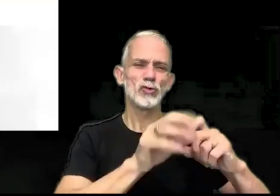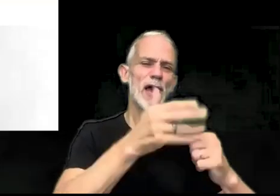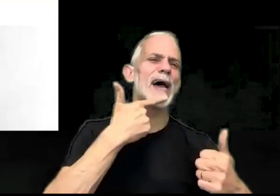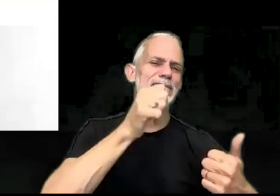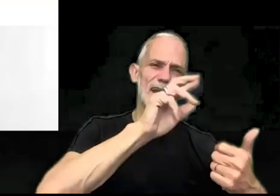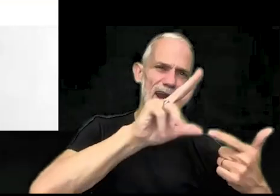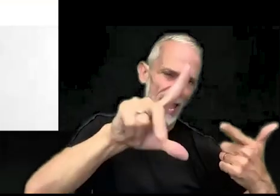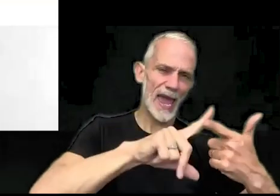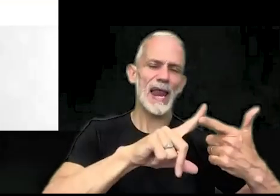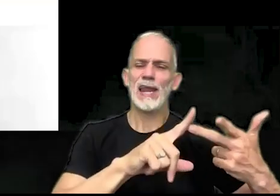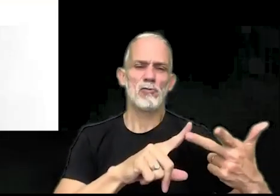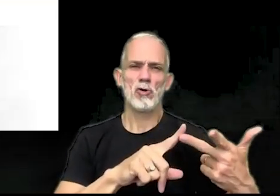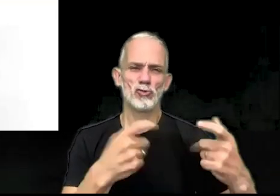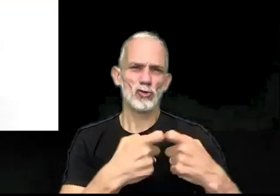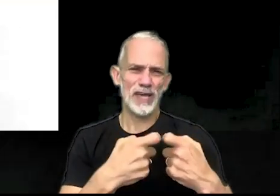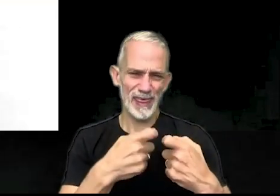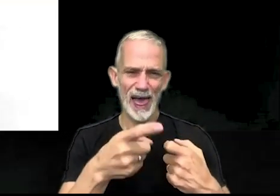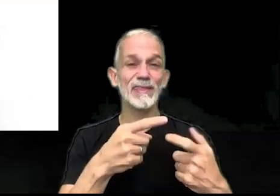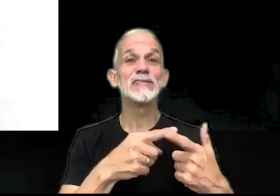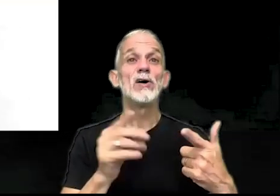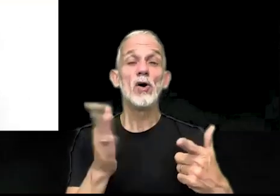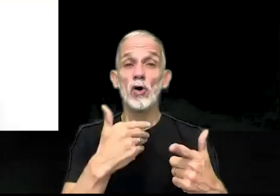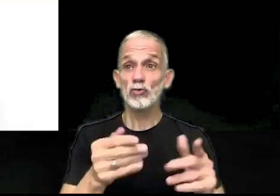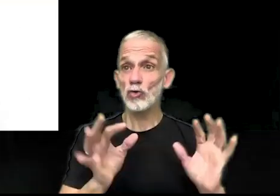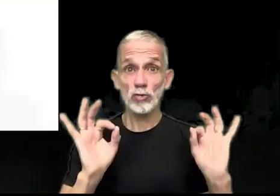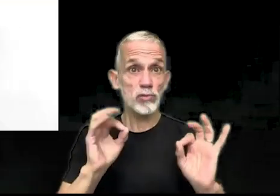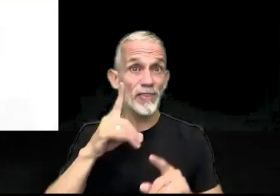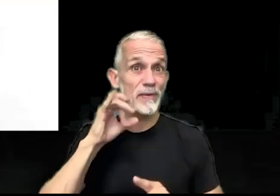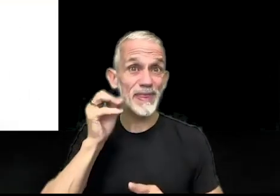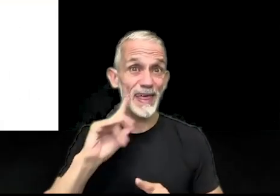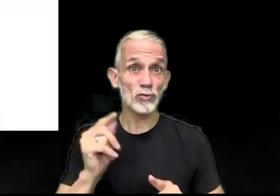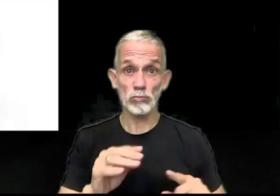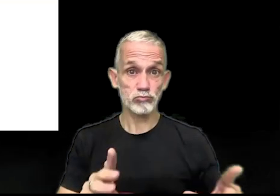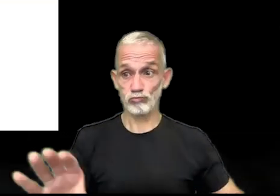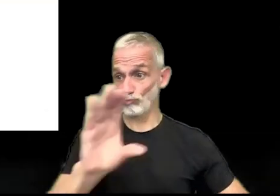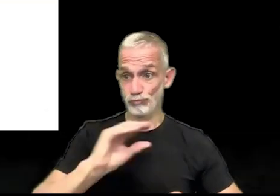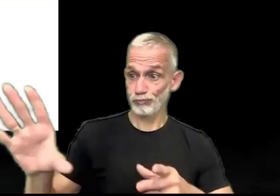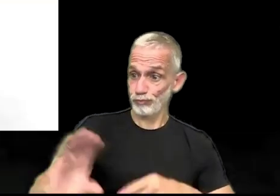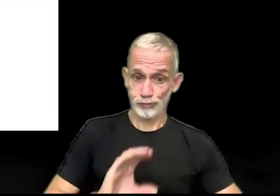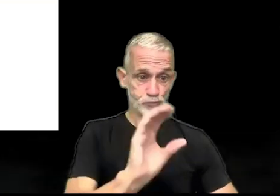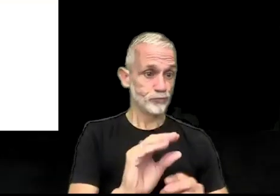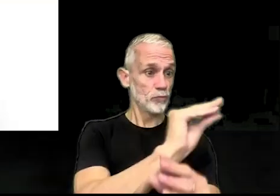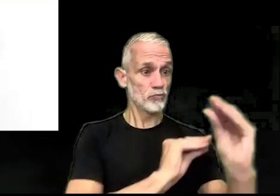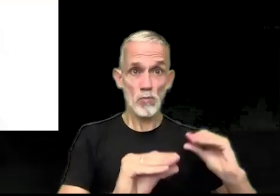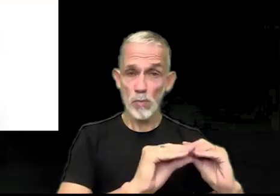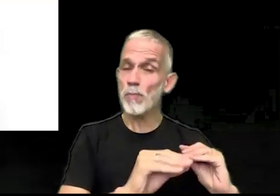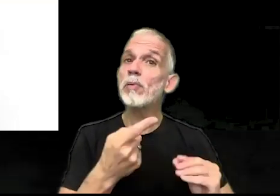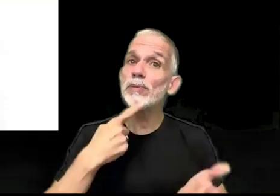una comandita por acciones. Hoy todo califica como dividendo en impuesto a las ganancias.